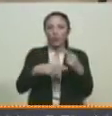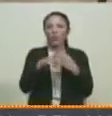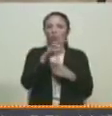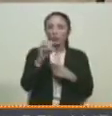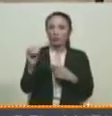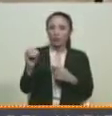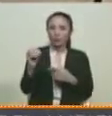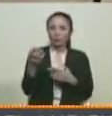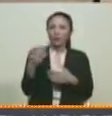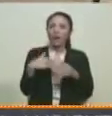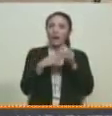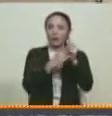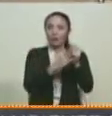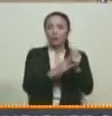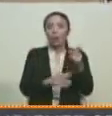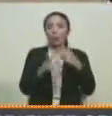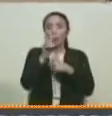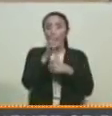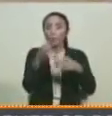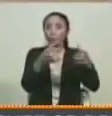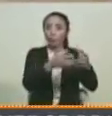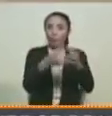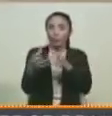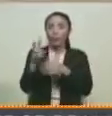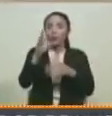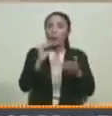que había liderado dos insurrecciones